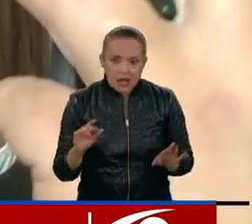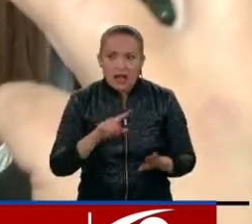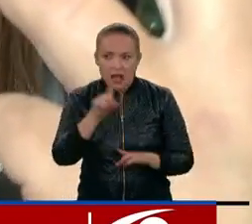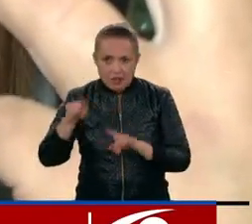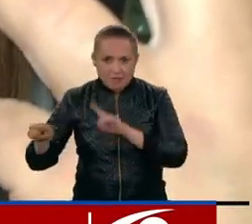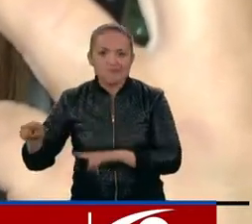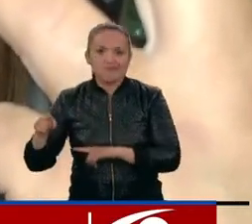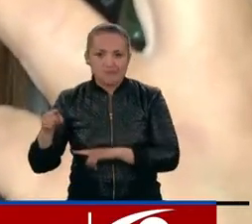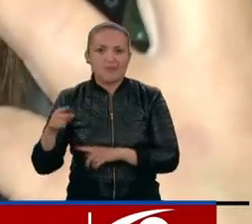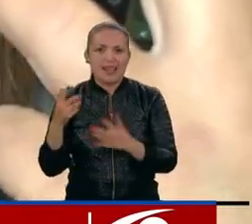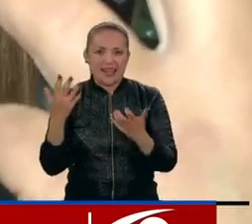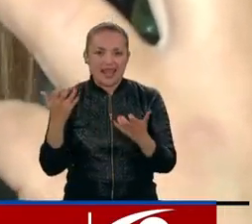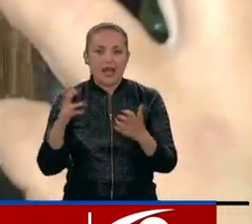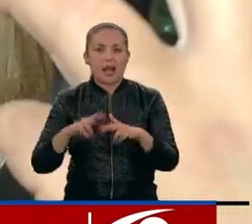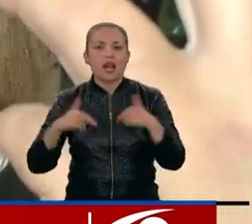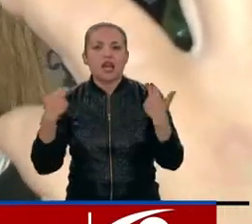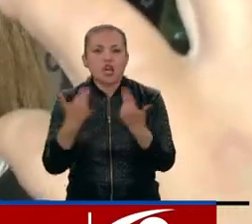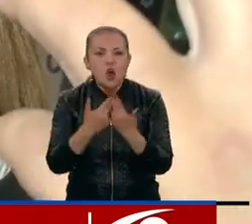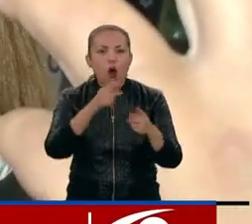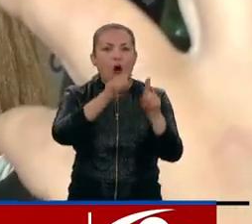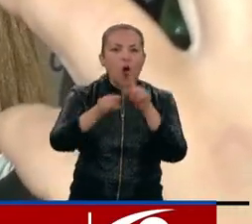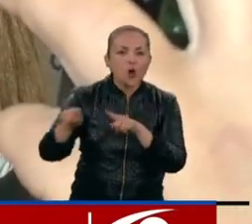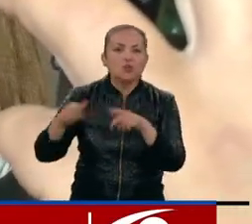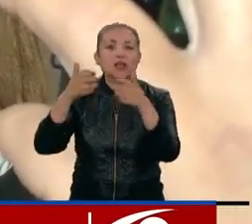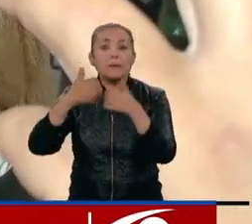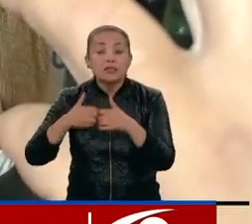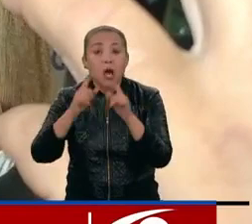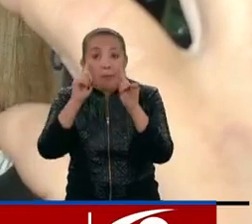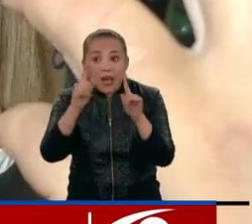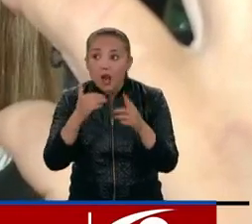importantes de reuniones con empresarios, pero en ningún